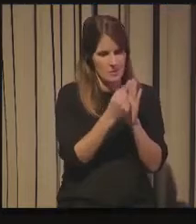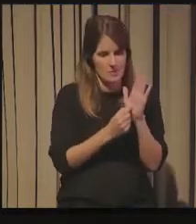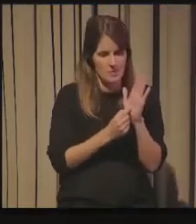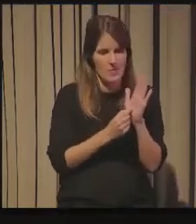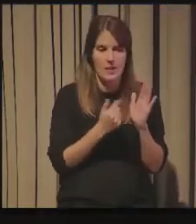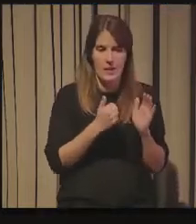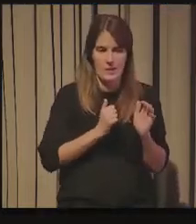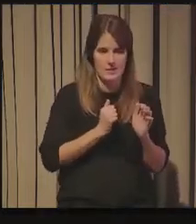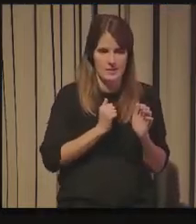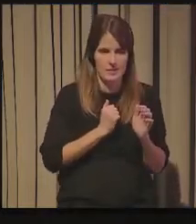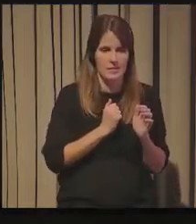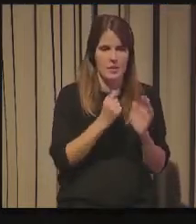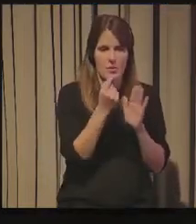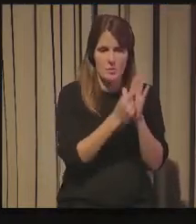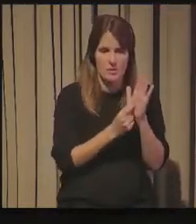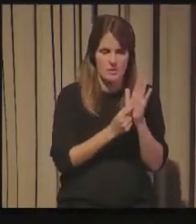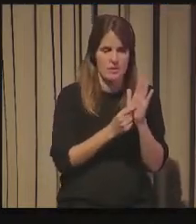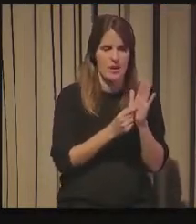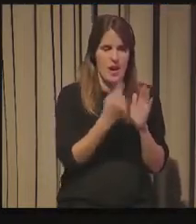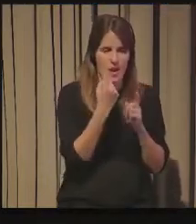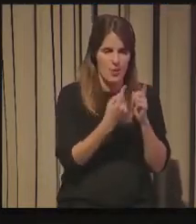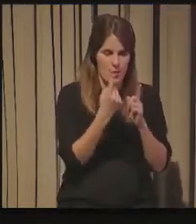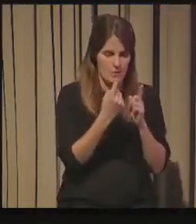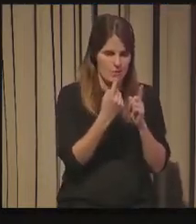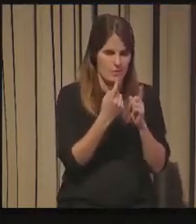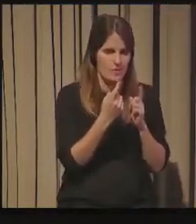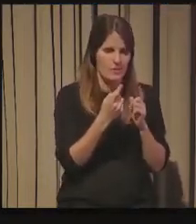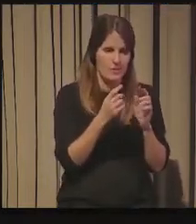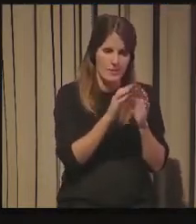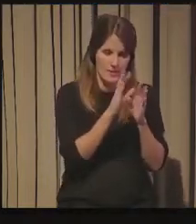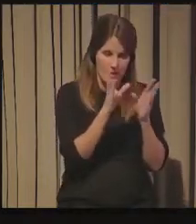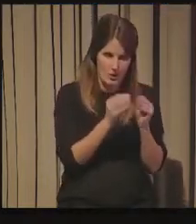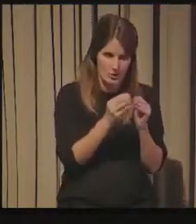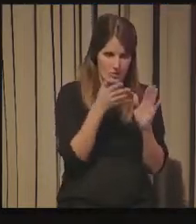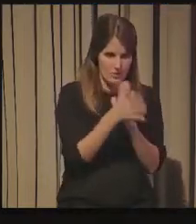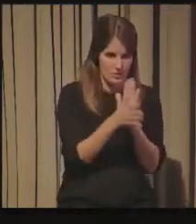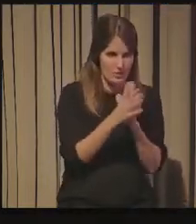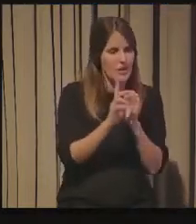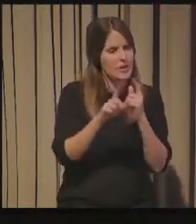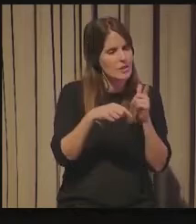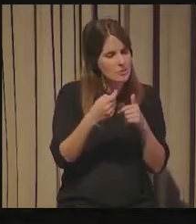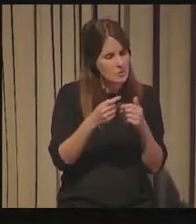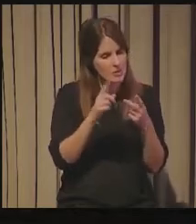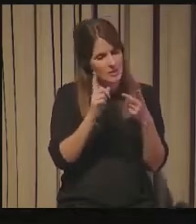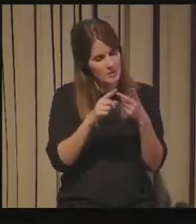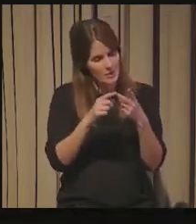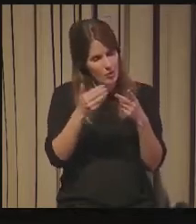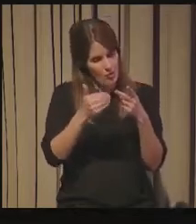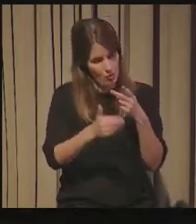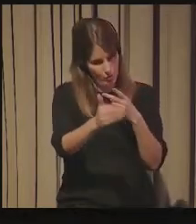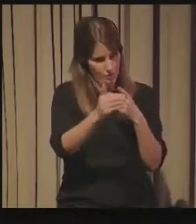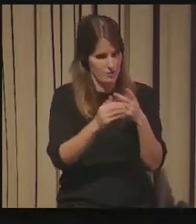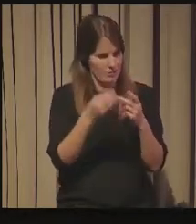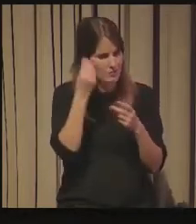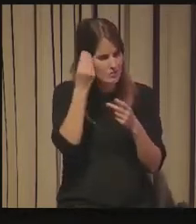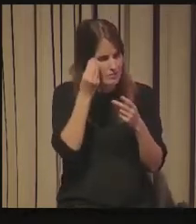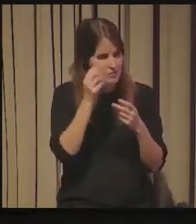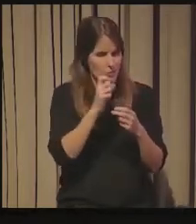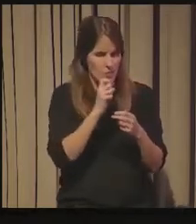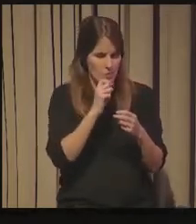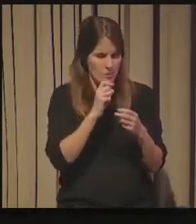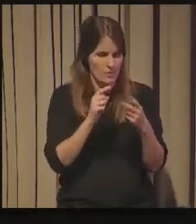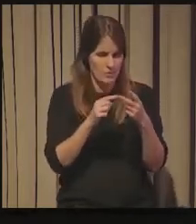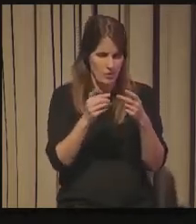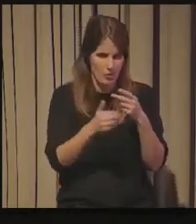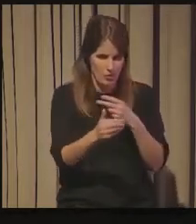recalcar algunos puntos de manera muy abreviada y luego hablar un poco de cómo pensamos en el futuro, cómo abordamos el futuro. Porque